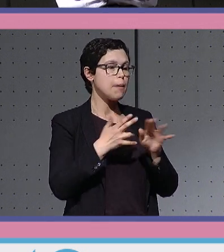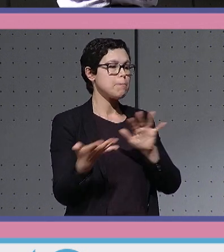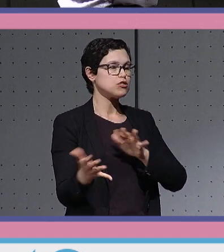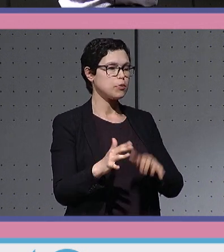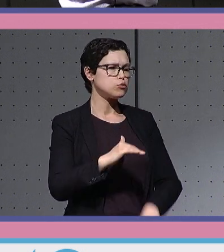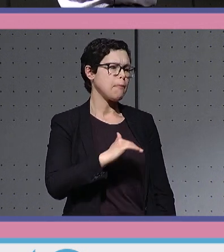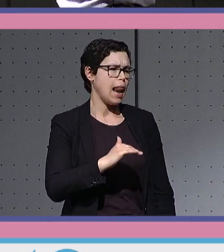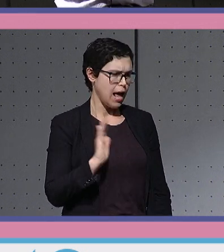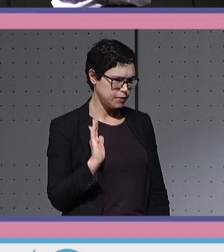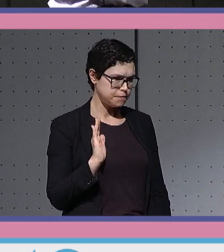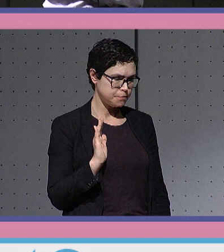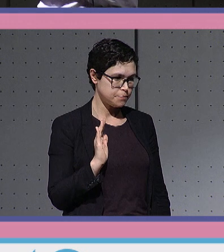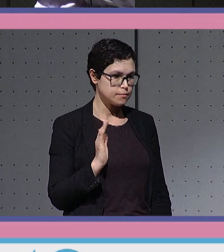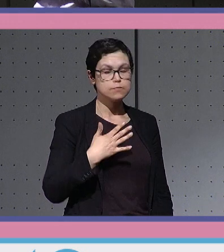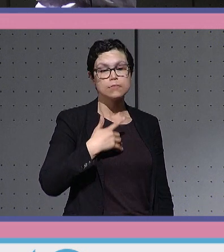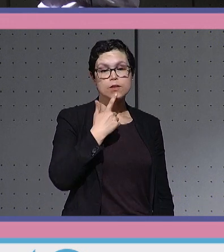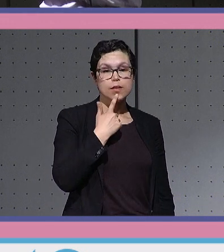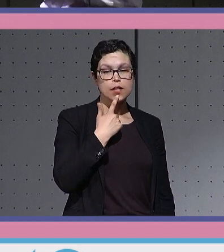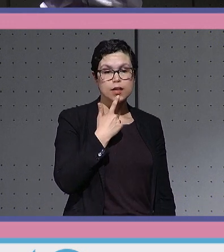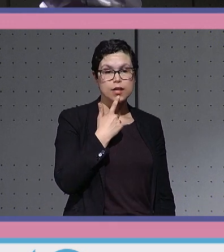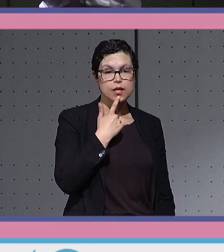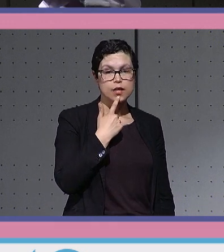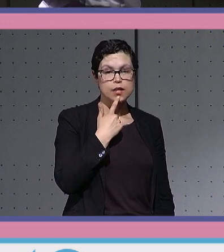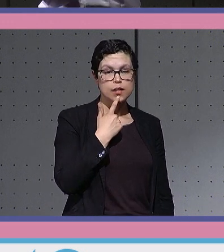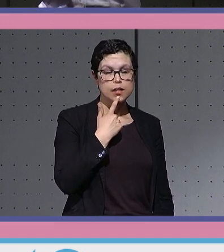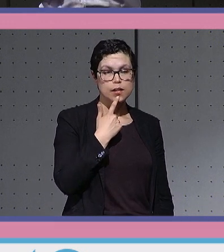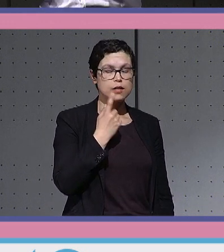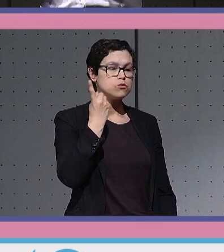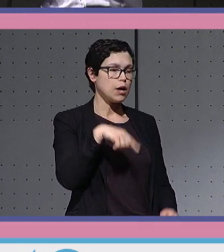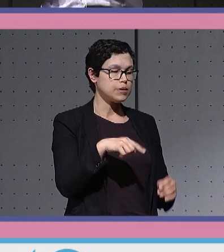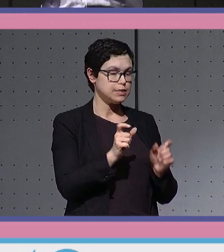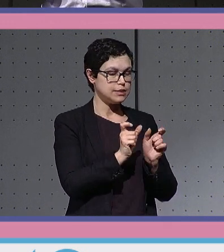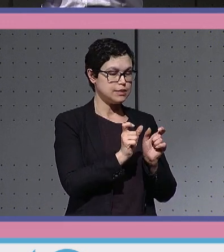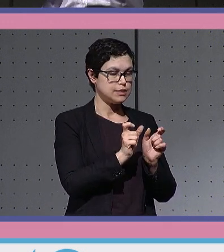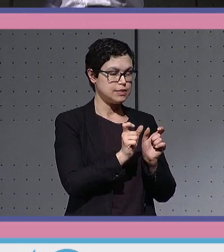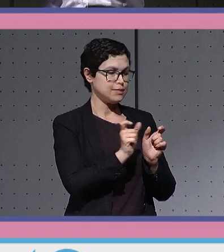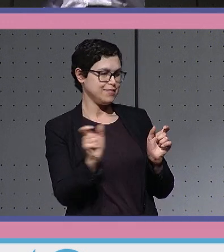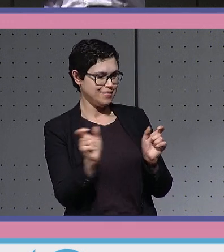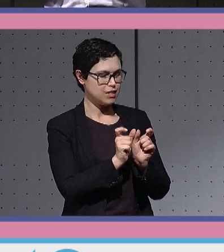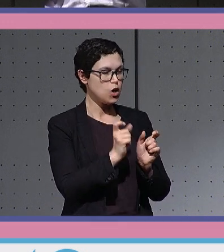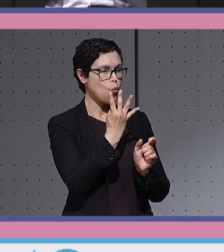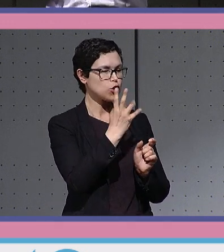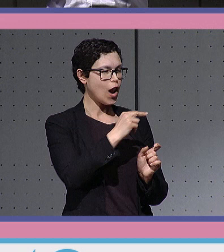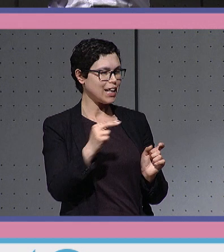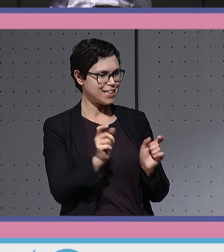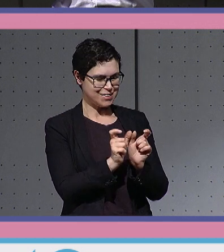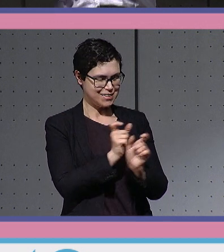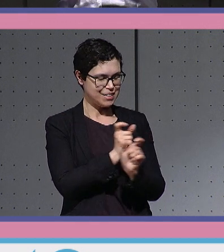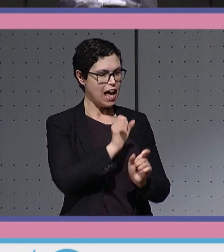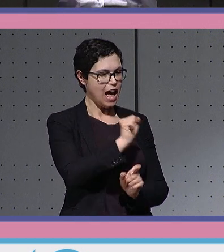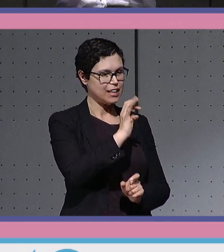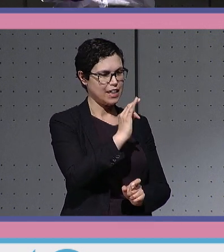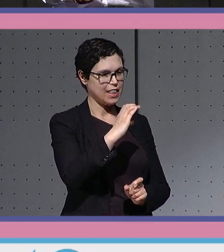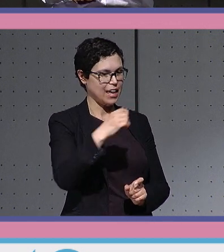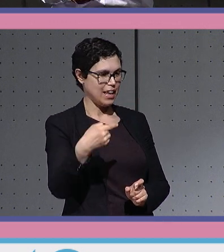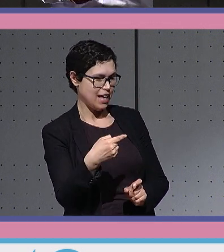patogénicas. Si lo que cambia en una frase, que ya sabéis que son de 3 palabras, Son 4 letras, pero las palabras son ATCG, pero